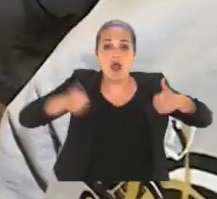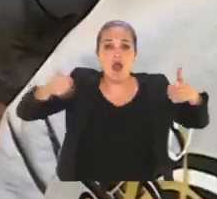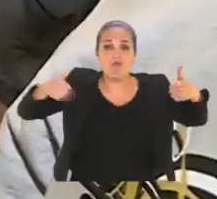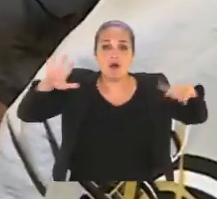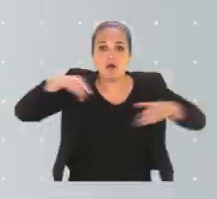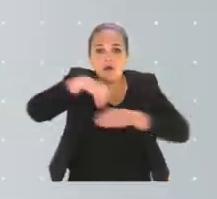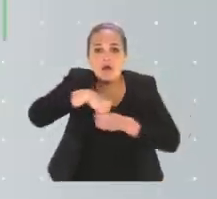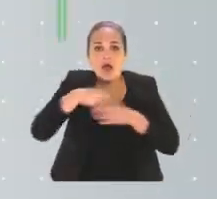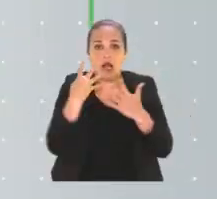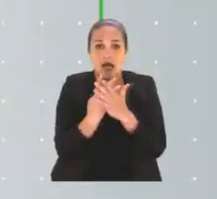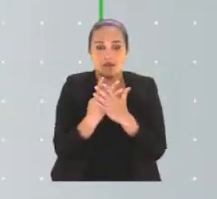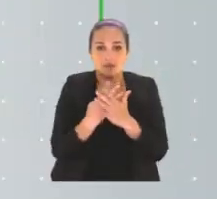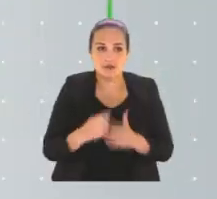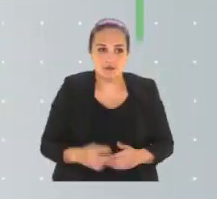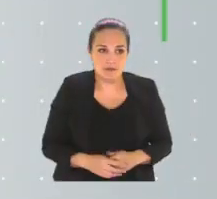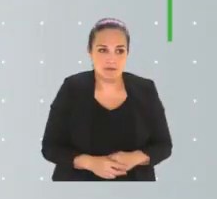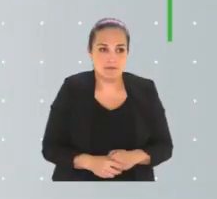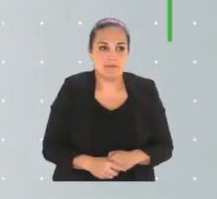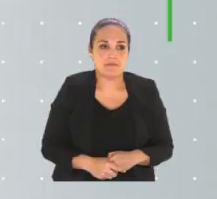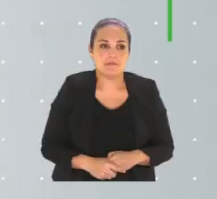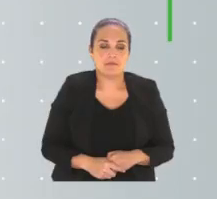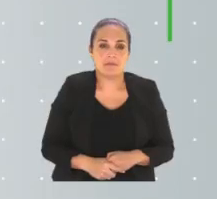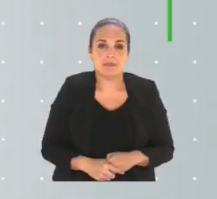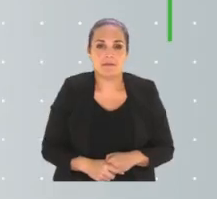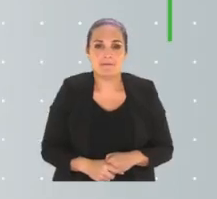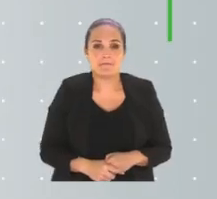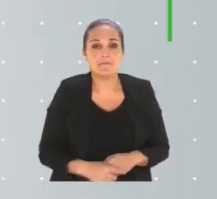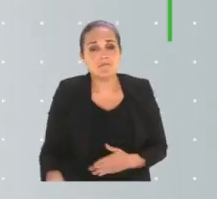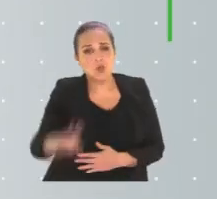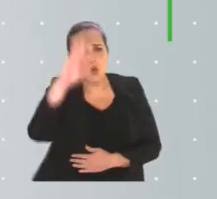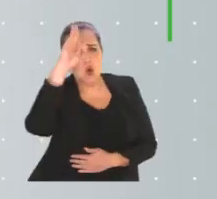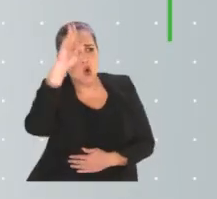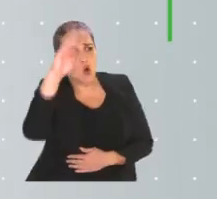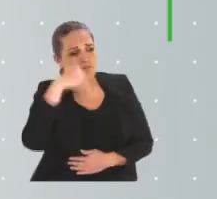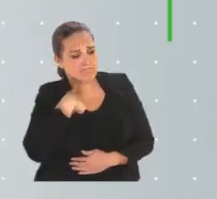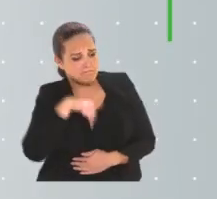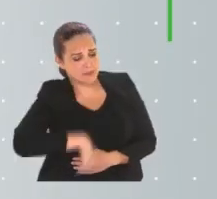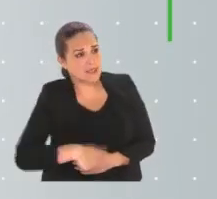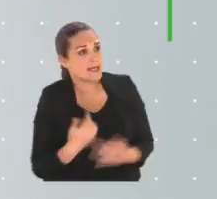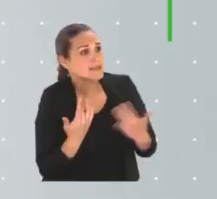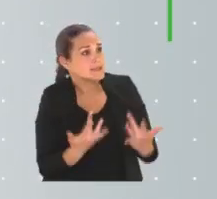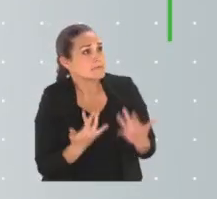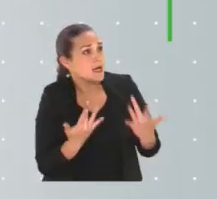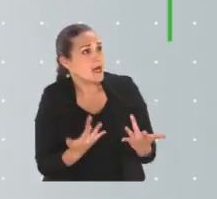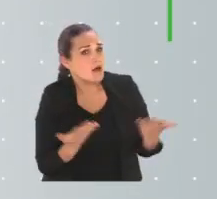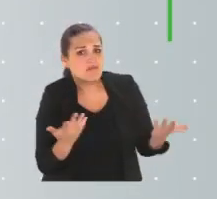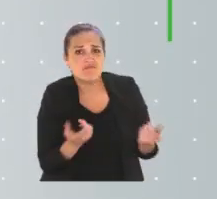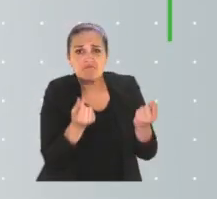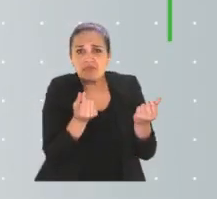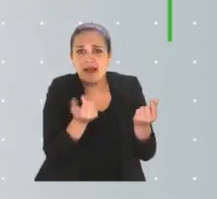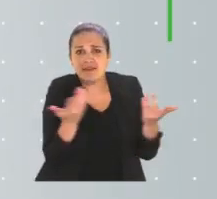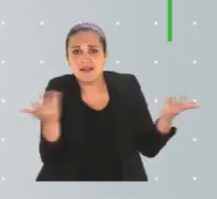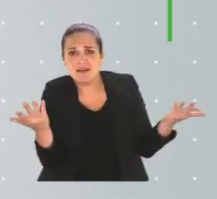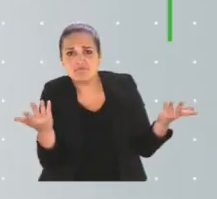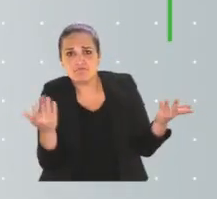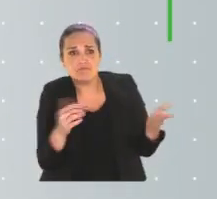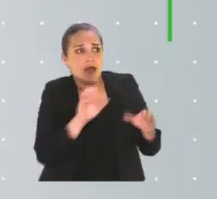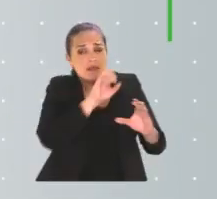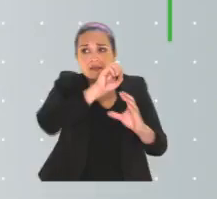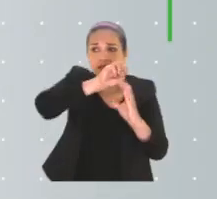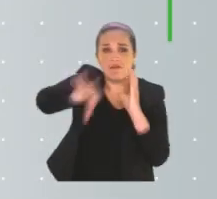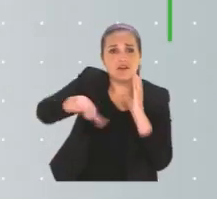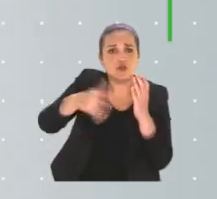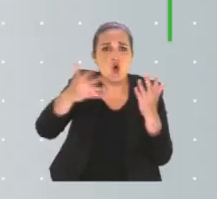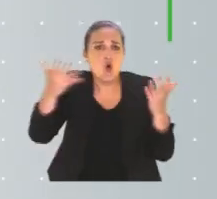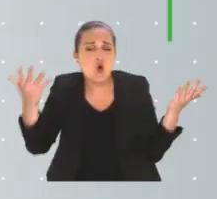grupo guerrillero. Señor, yo no soy con ninguna ley, estoy aquí esperando que para poder retirar el dinero para hacer la transferencia, mándeme